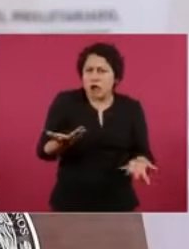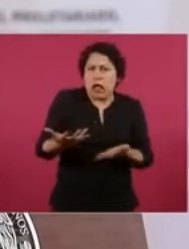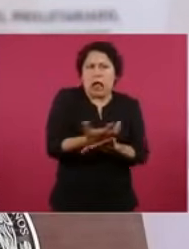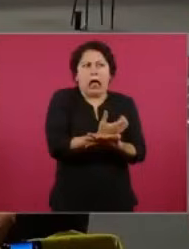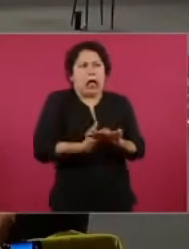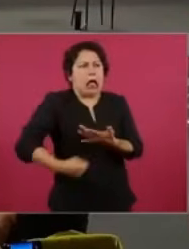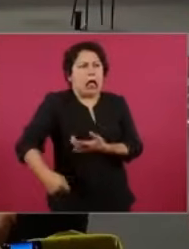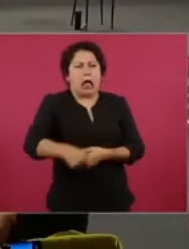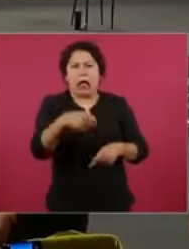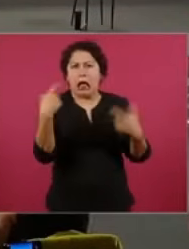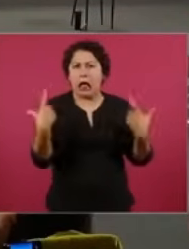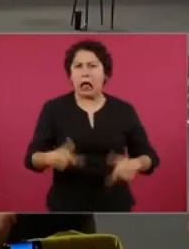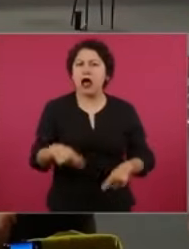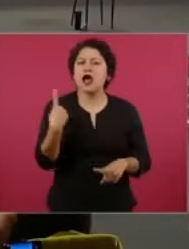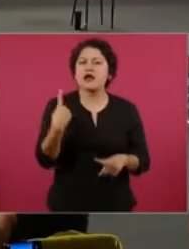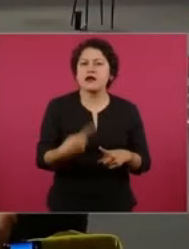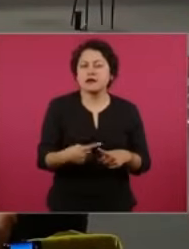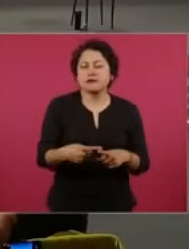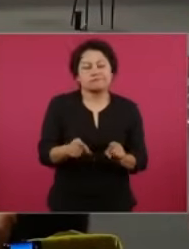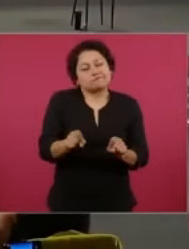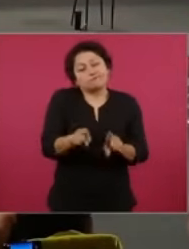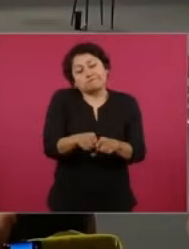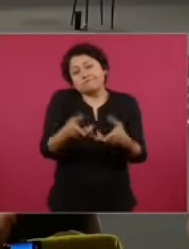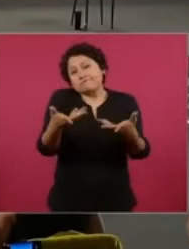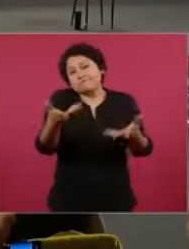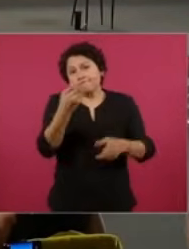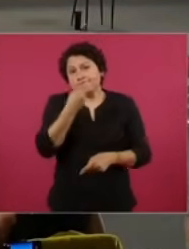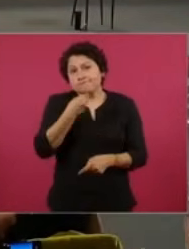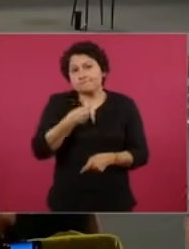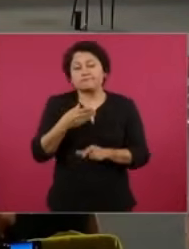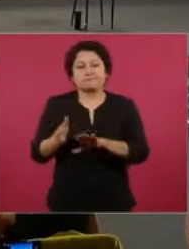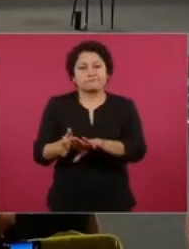bueno, vamos con la siguiente, por favor.